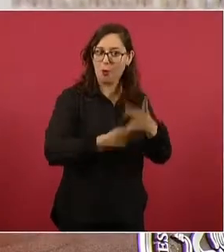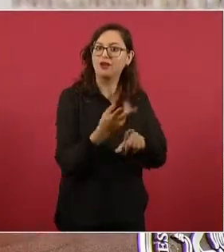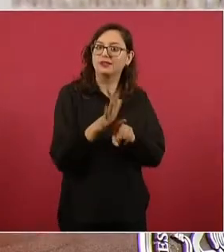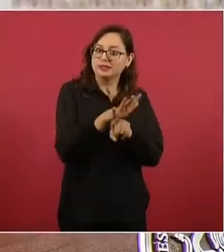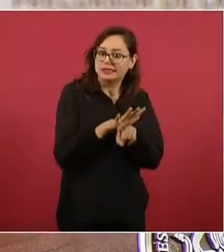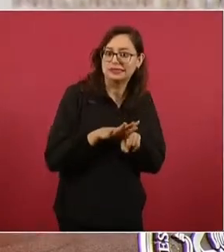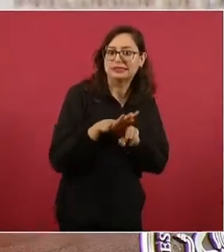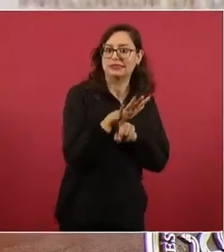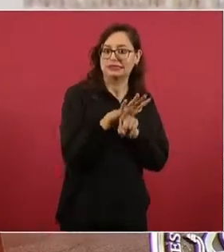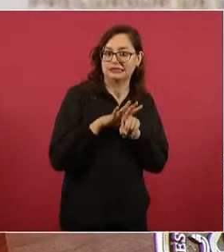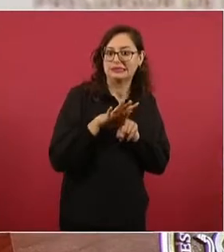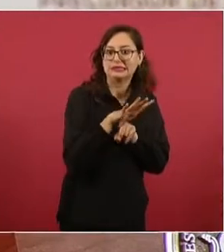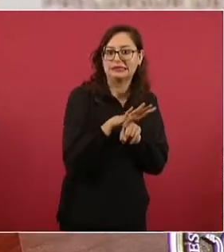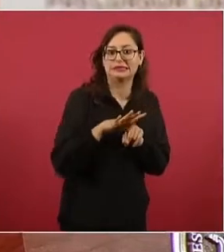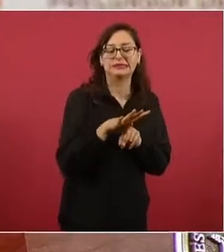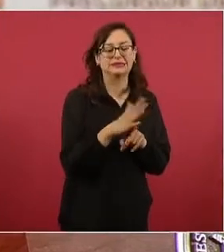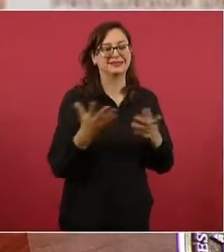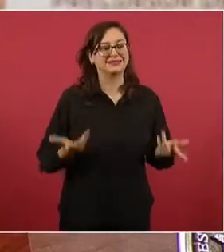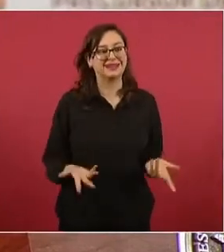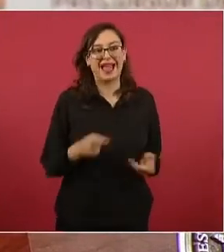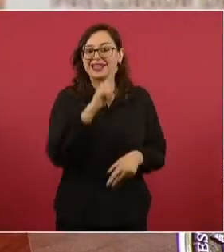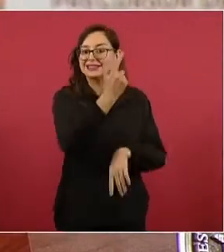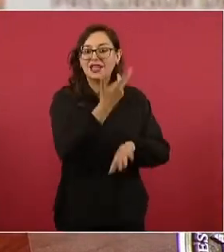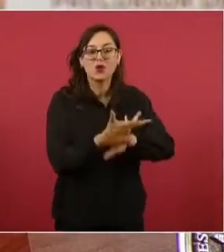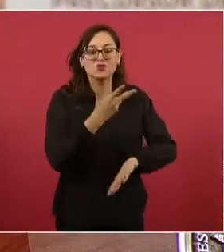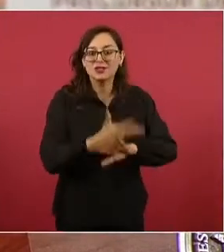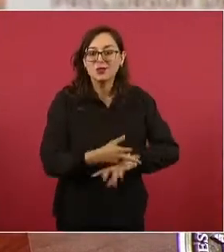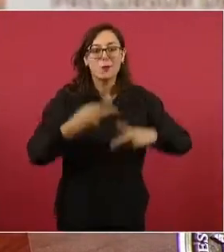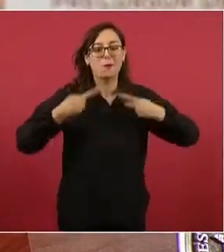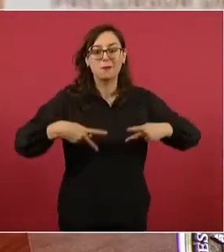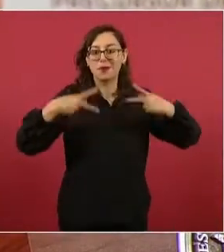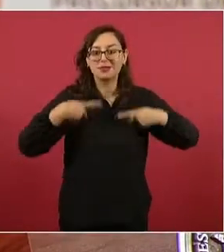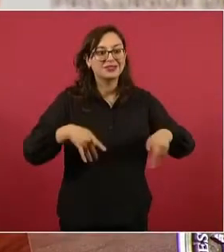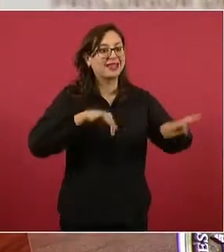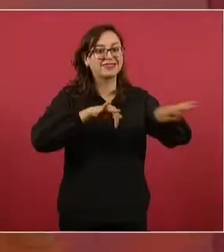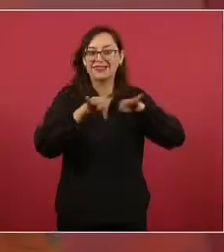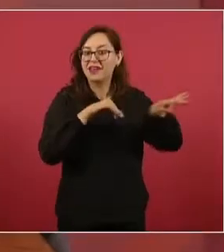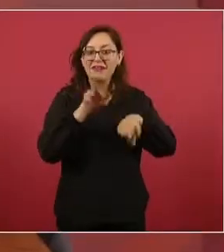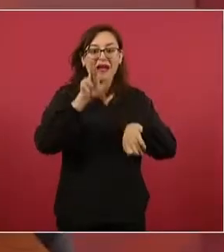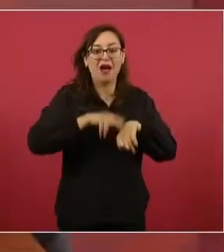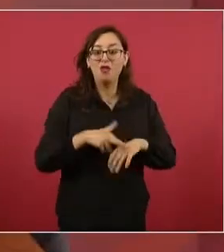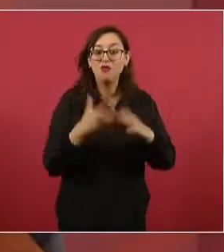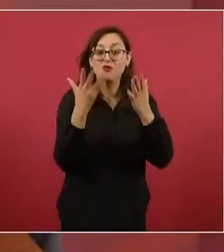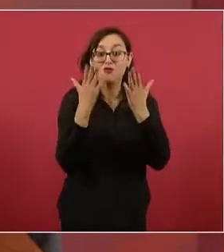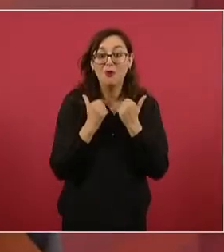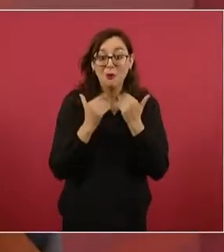de que no tienen fuerza de trabajo.